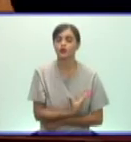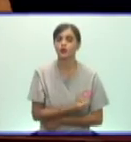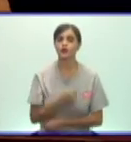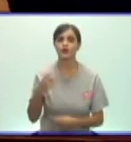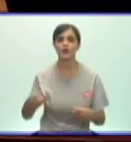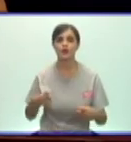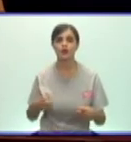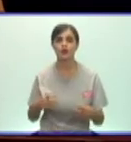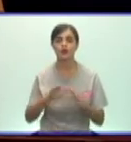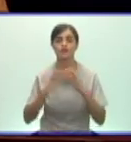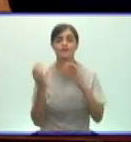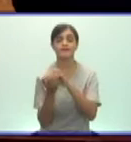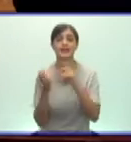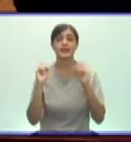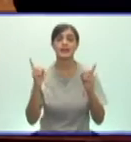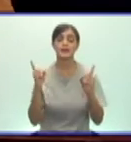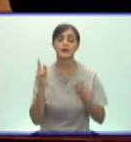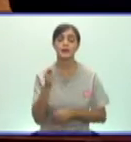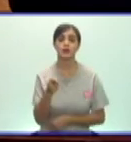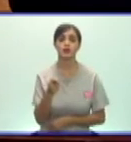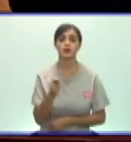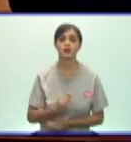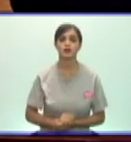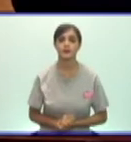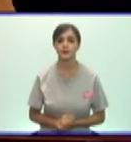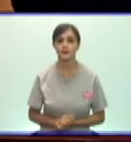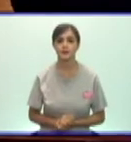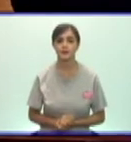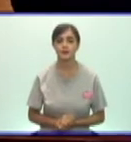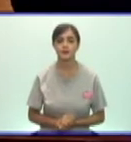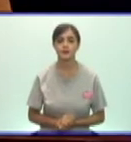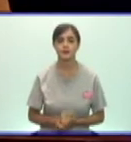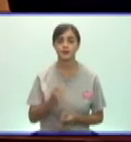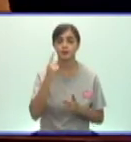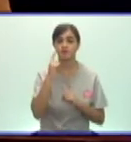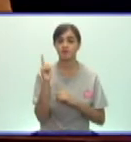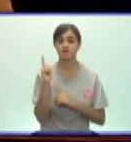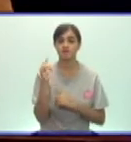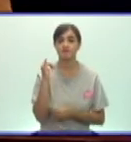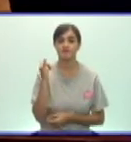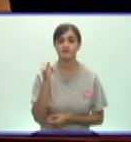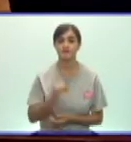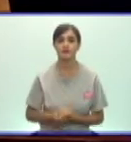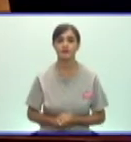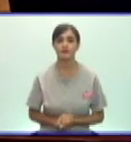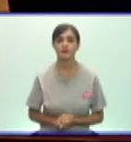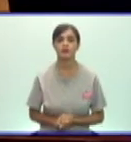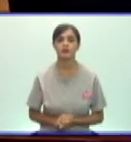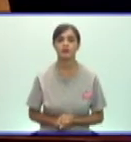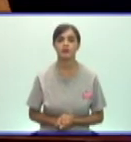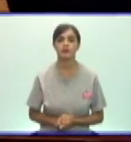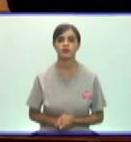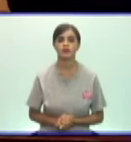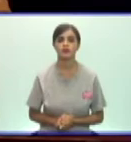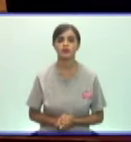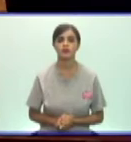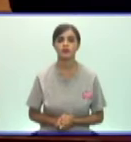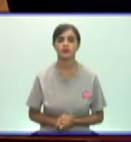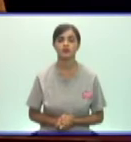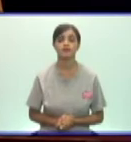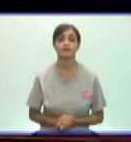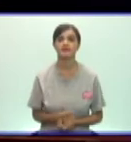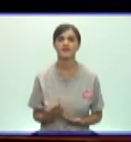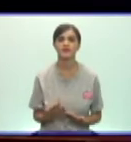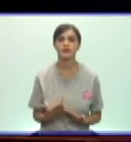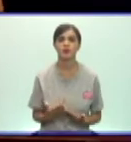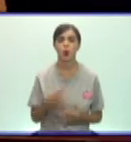fascista, de esa política nazi. Ustedes pudieron ir observando, mediante las narraciones y lo que fue reflejando esta adolescente, bueno, cómo